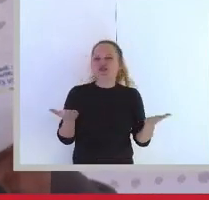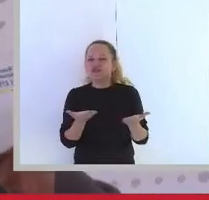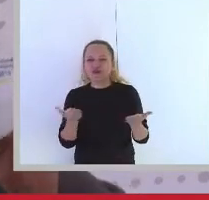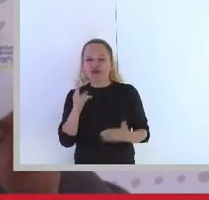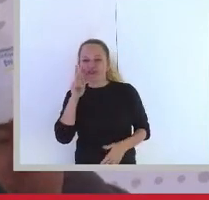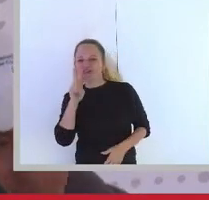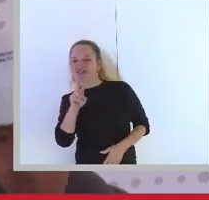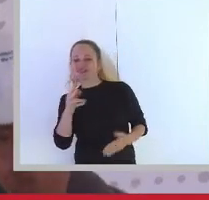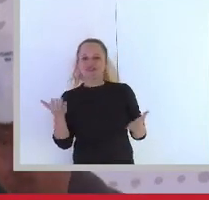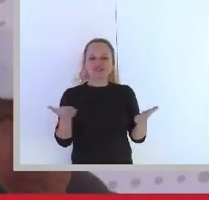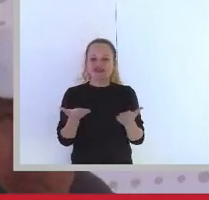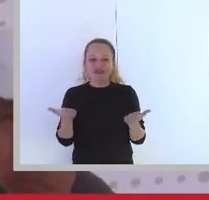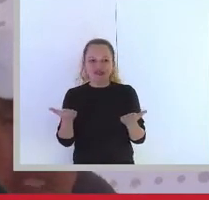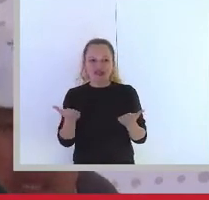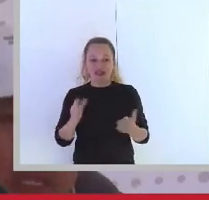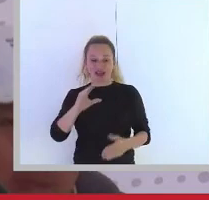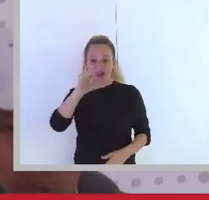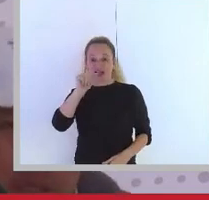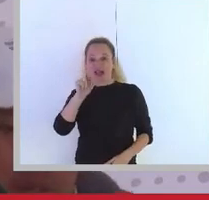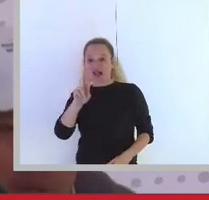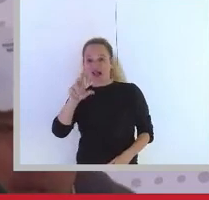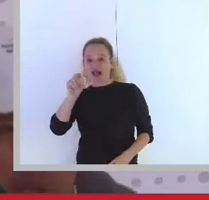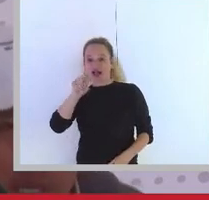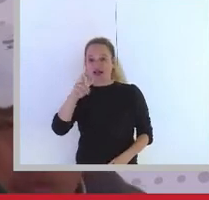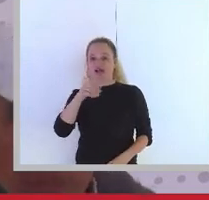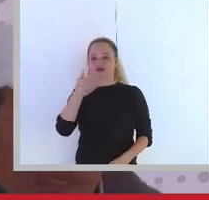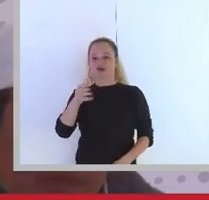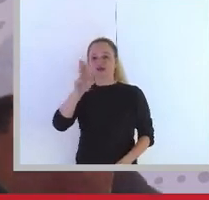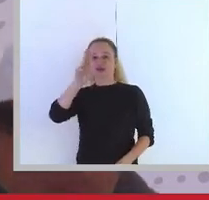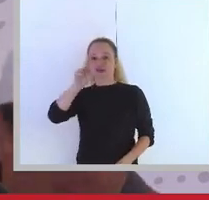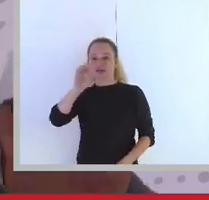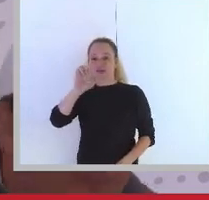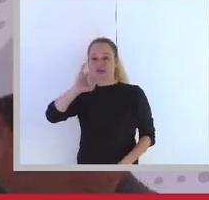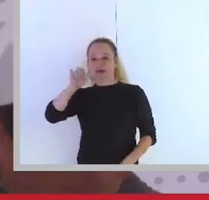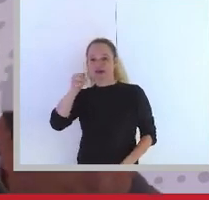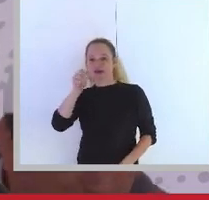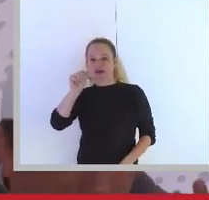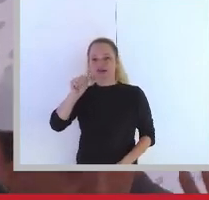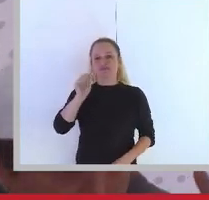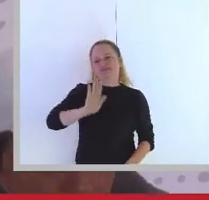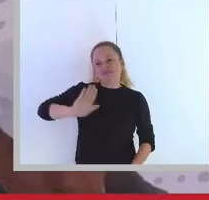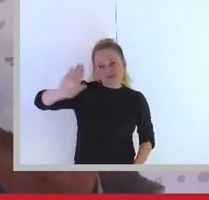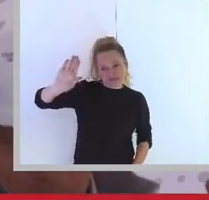veo. Carlos Mejía. ¿Puedes levantar la mano?